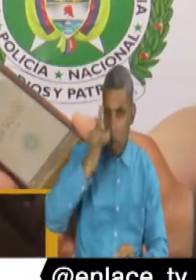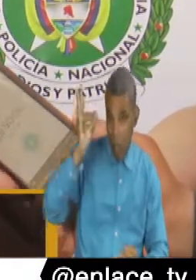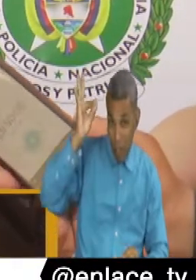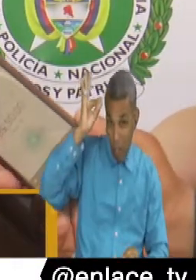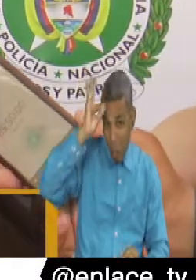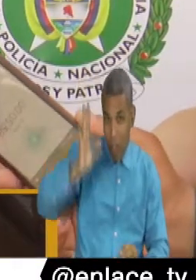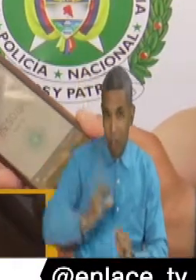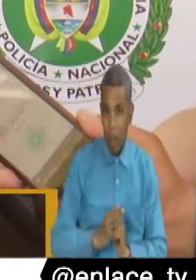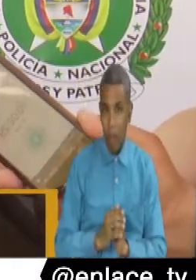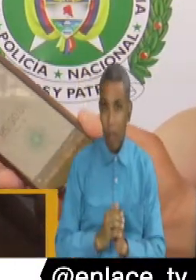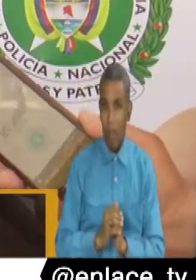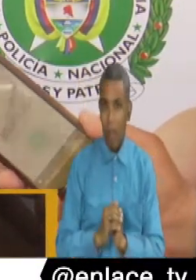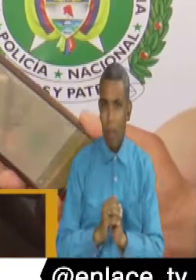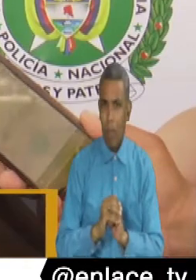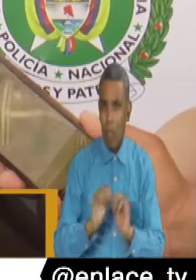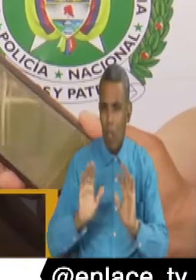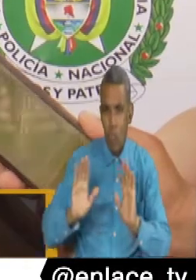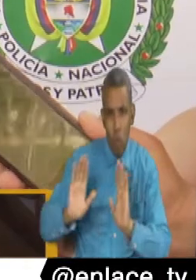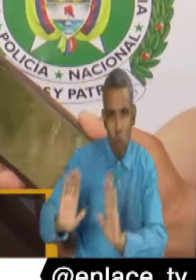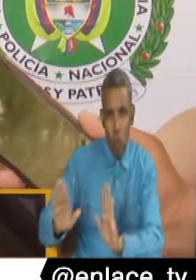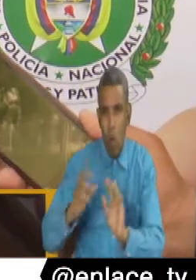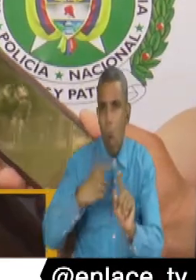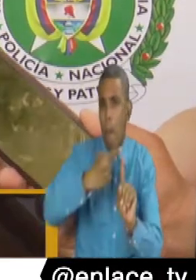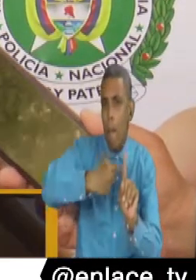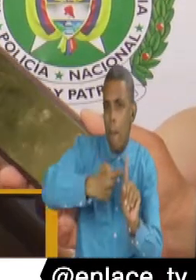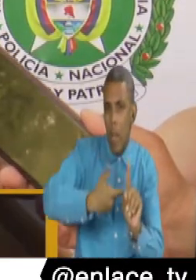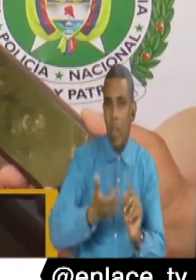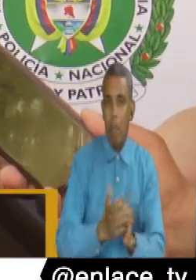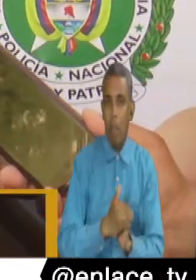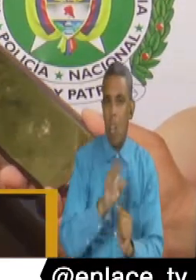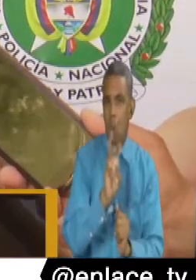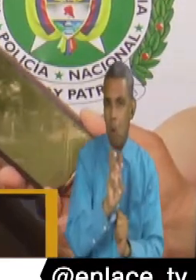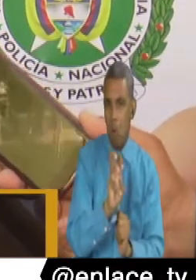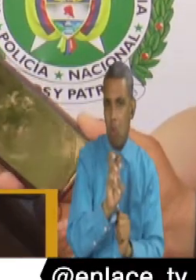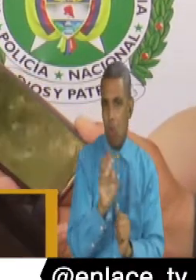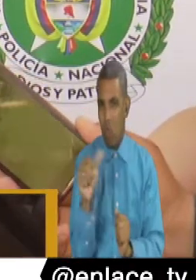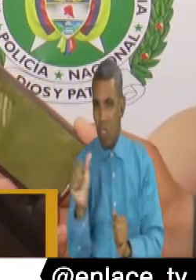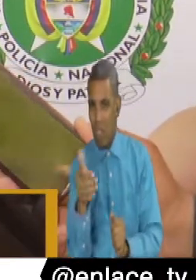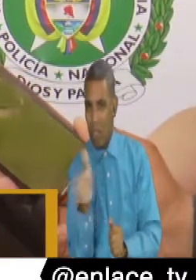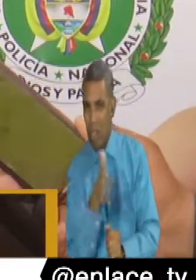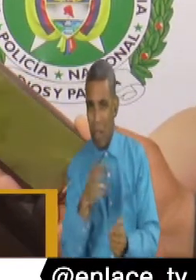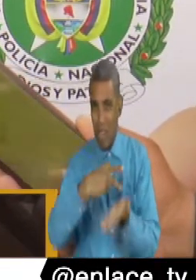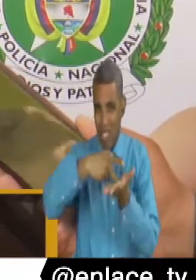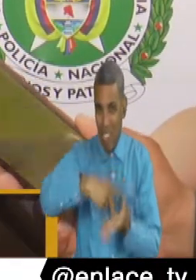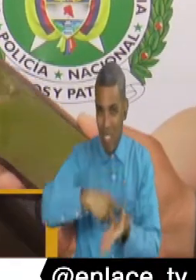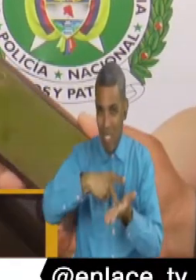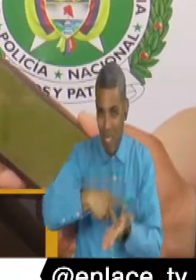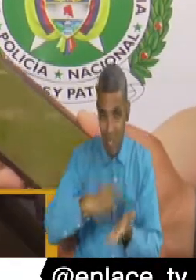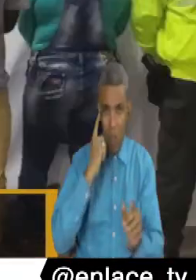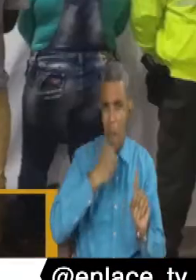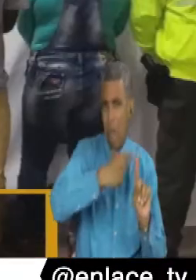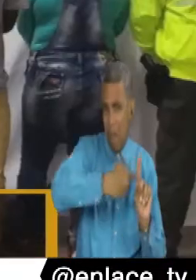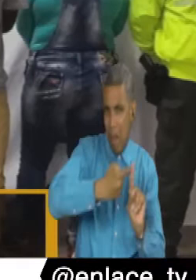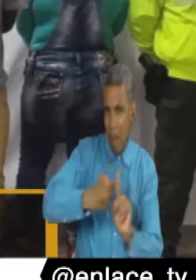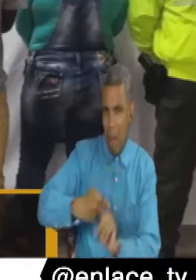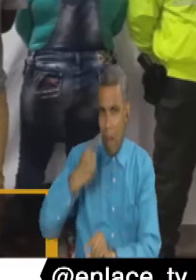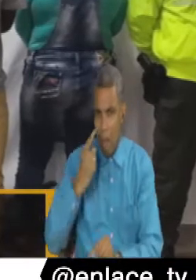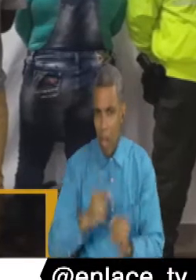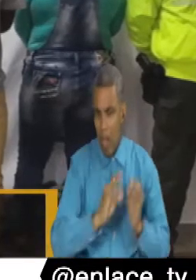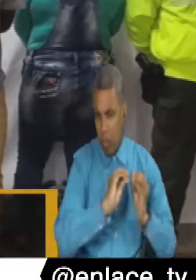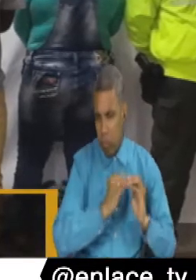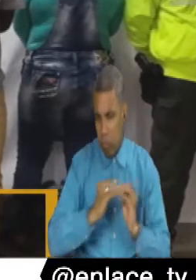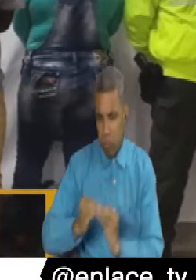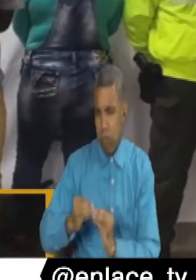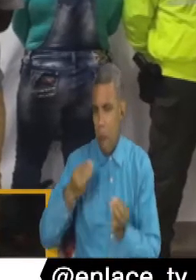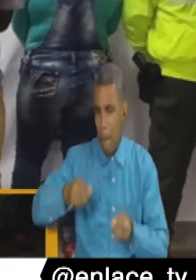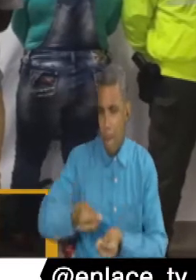Este laboratorio tiene una capacidad de producción de entre 8 a 10 kilos mensuales de base de coca. En el puerto petrolero